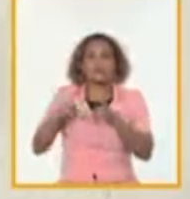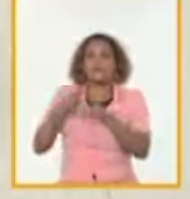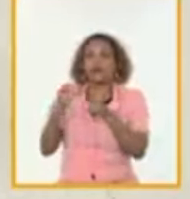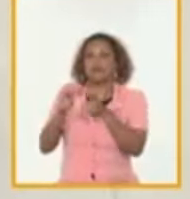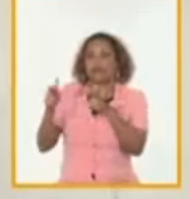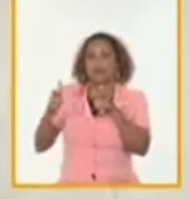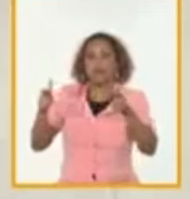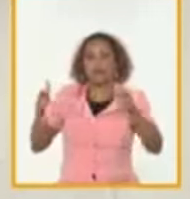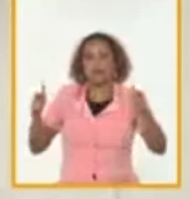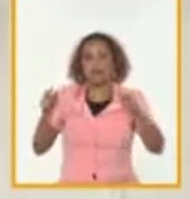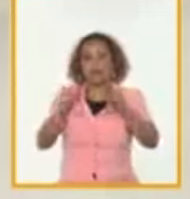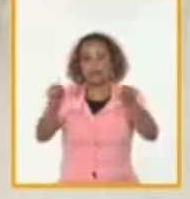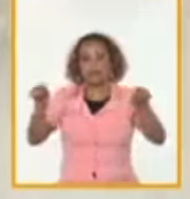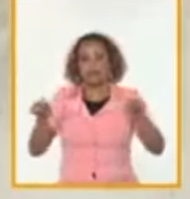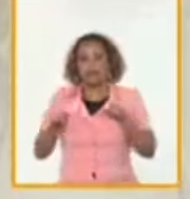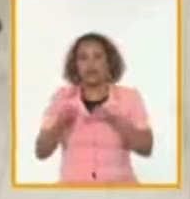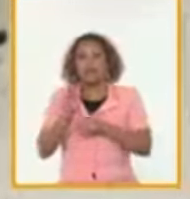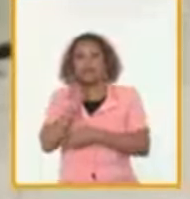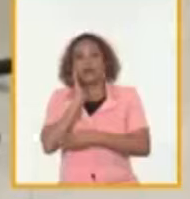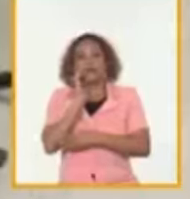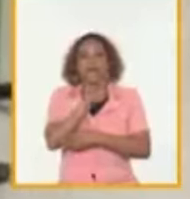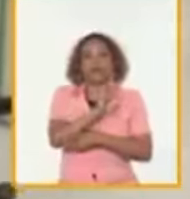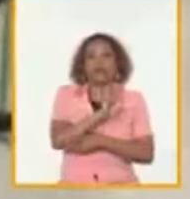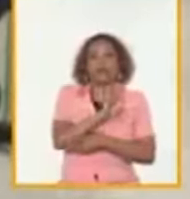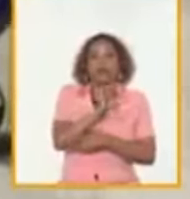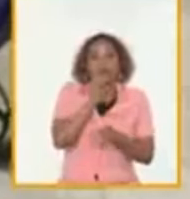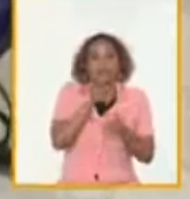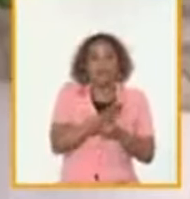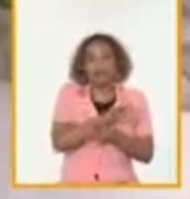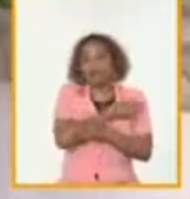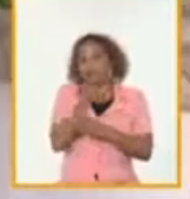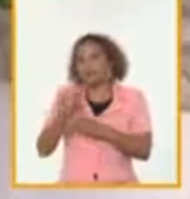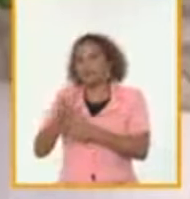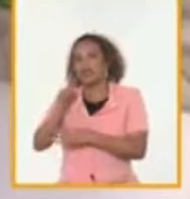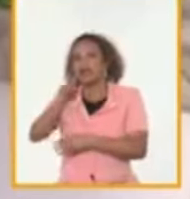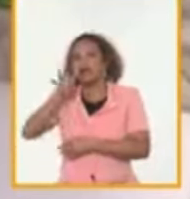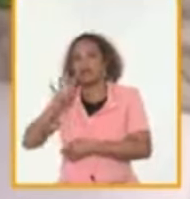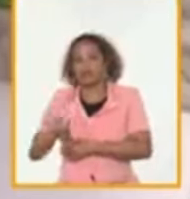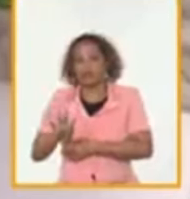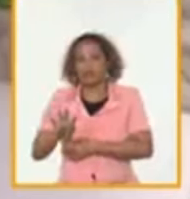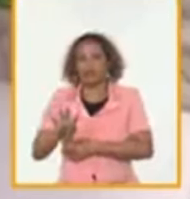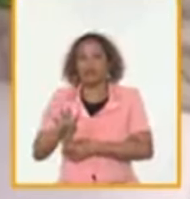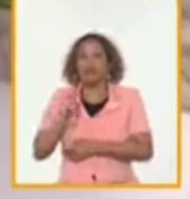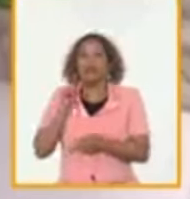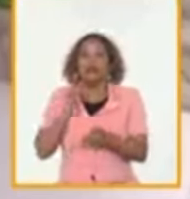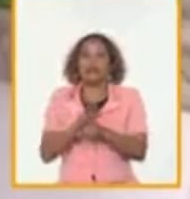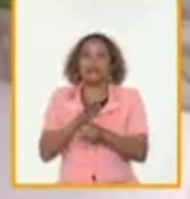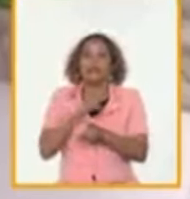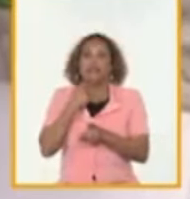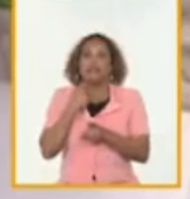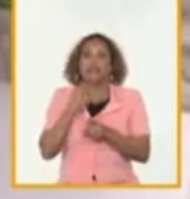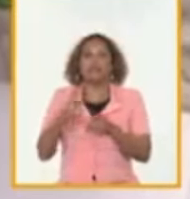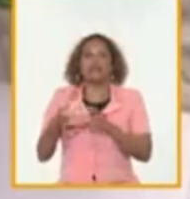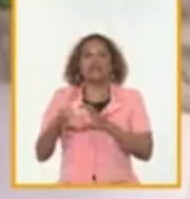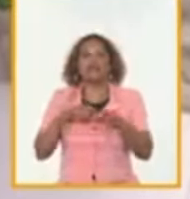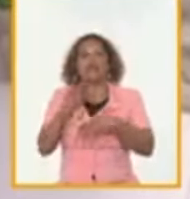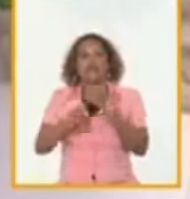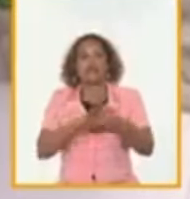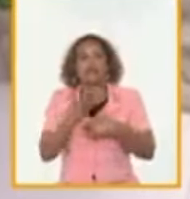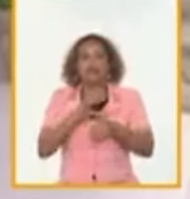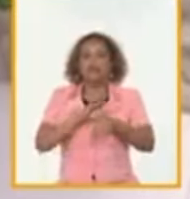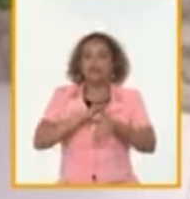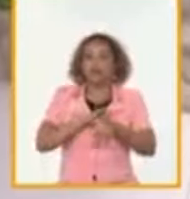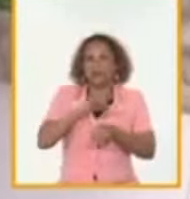aumentar el número de camas a de ocho camas inicialmente a 14 camas a partir de la morbilidad psiquiátrica que existía en la provincia y la